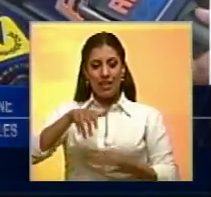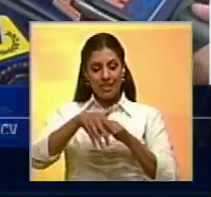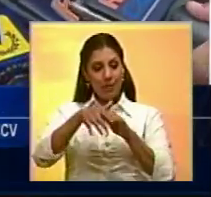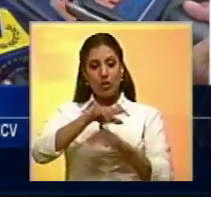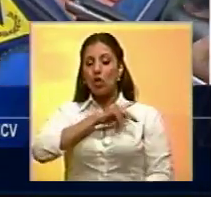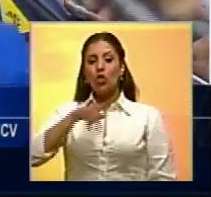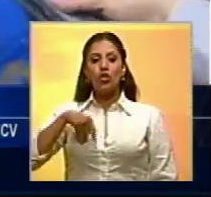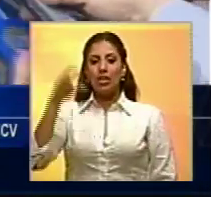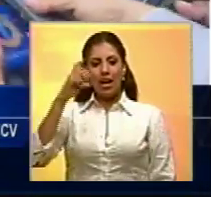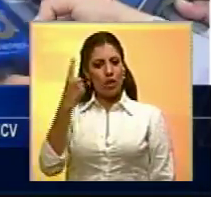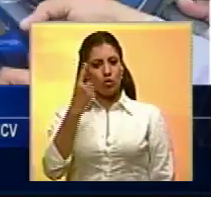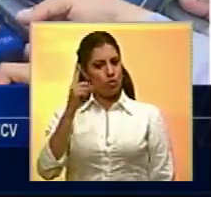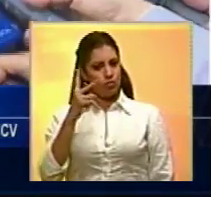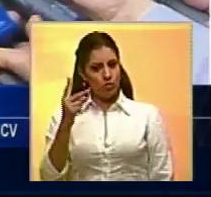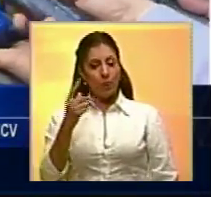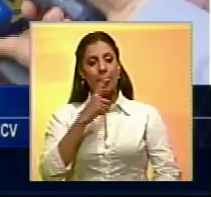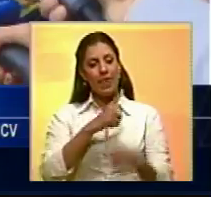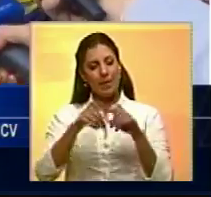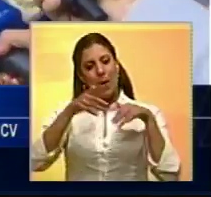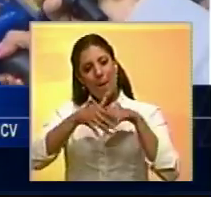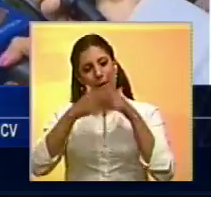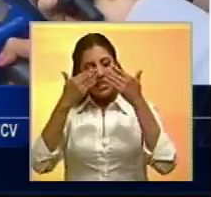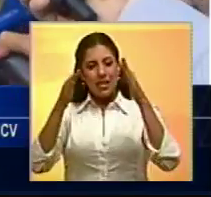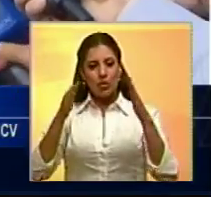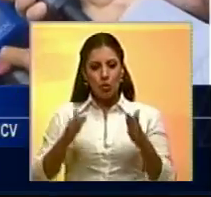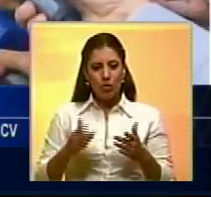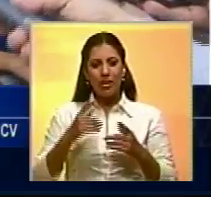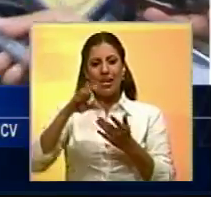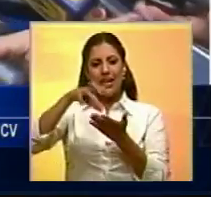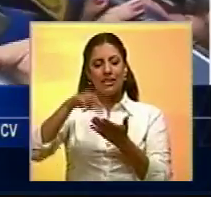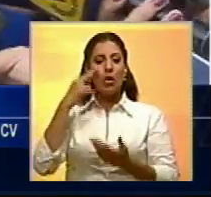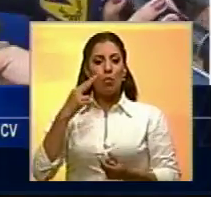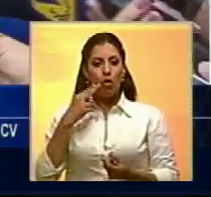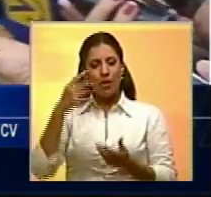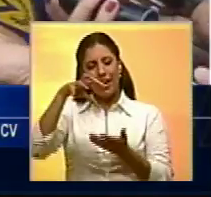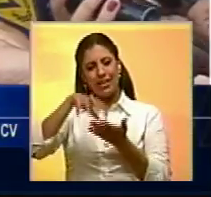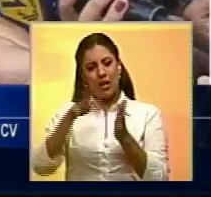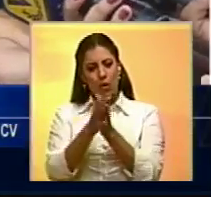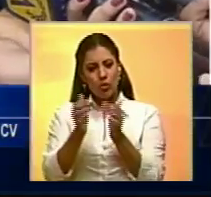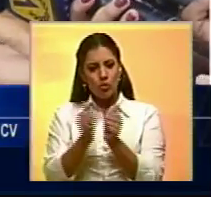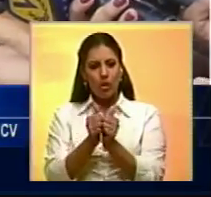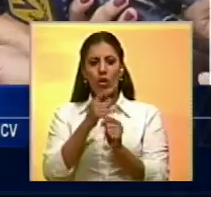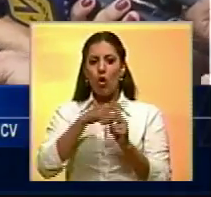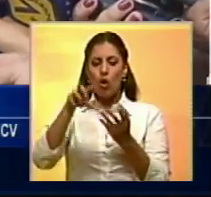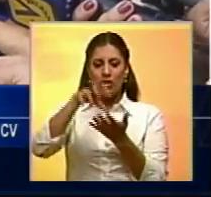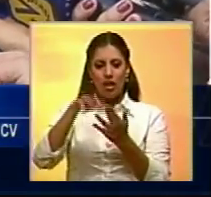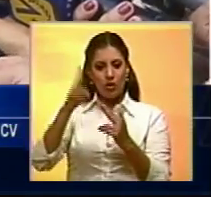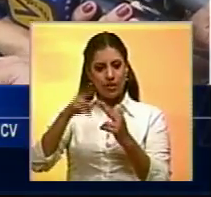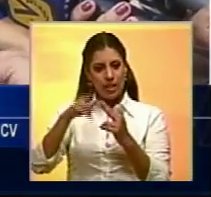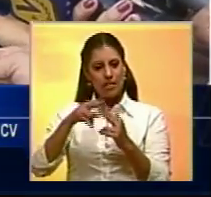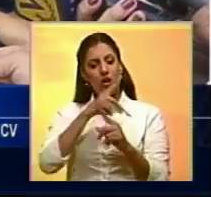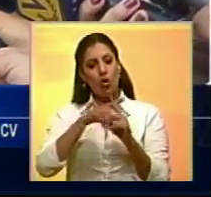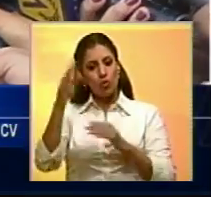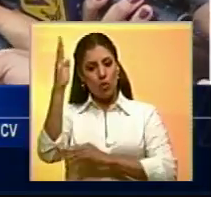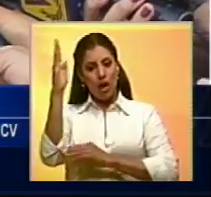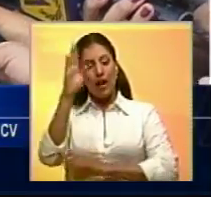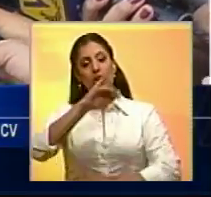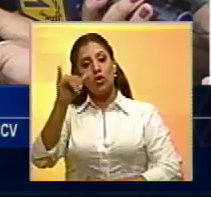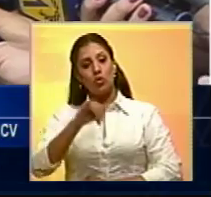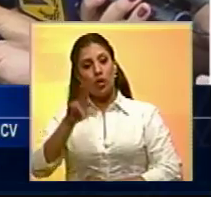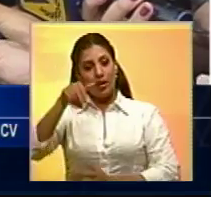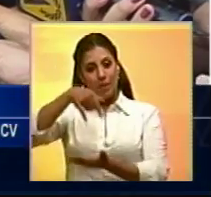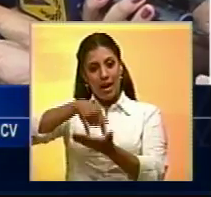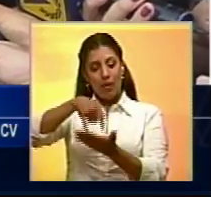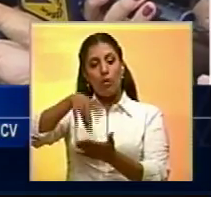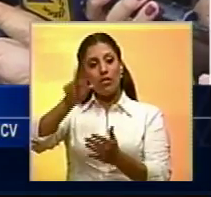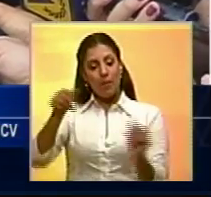no solamente en Caracas, también hay marchas de estudiantes en el estado Bolívar, en el estado Anzoátegui, en el estado Táchira, en Lara, Zulia y Carabobo